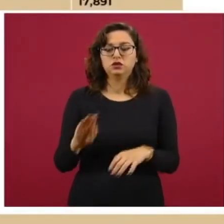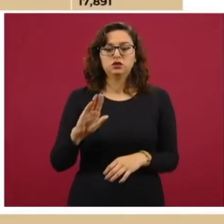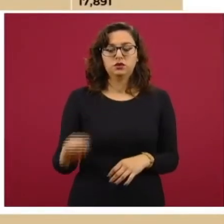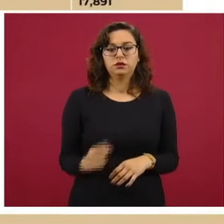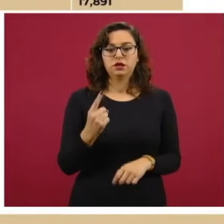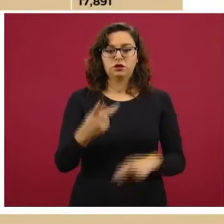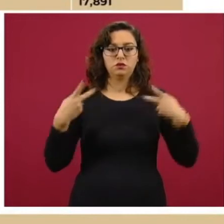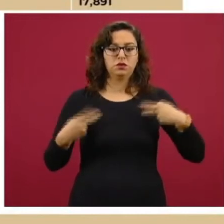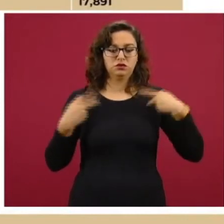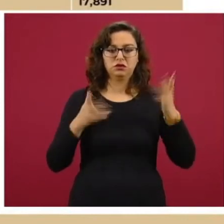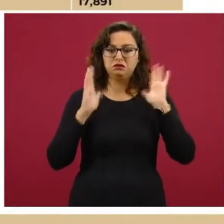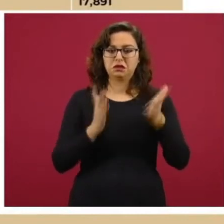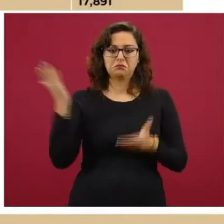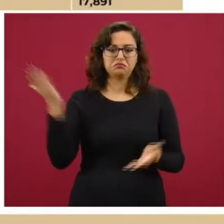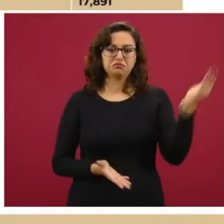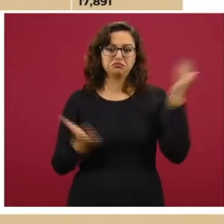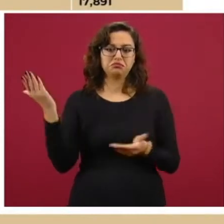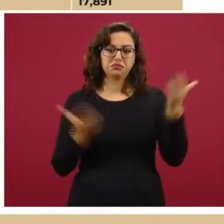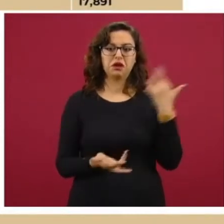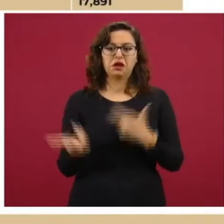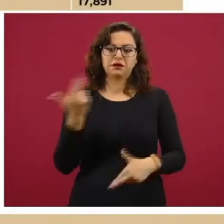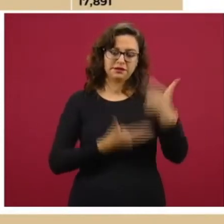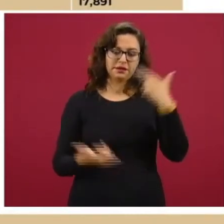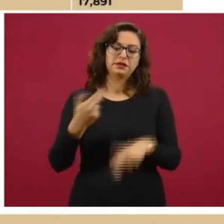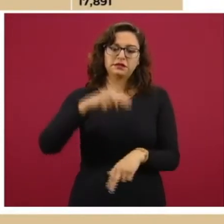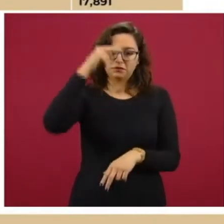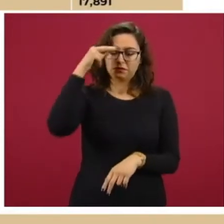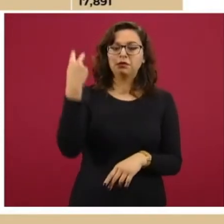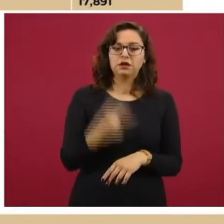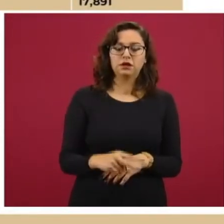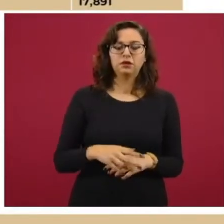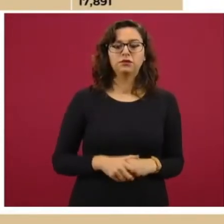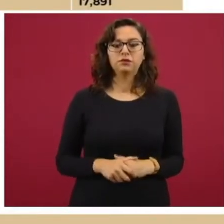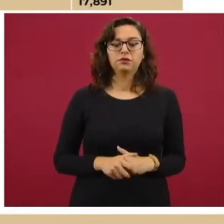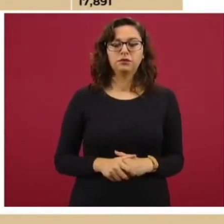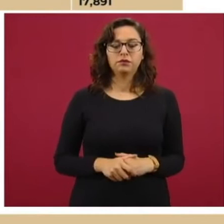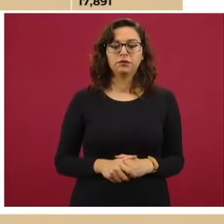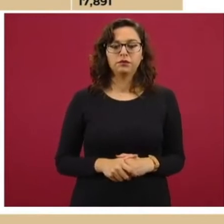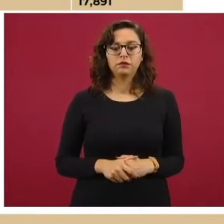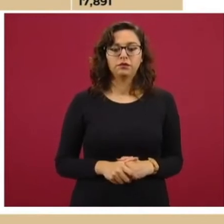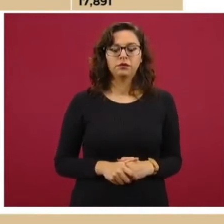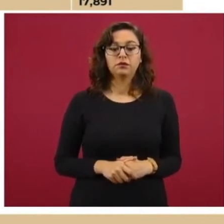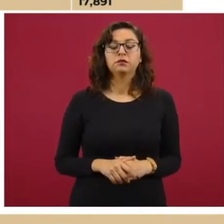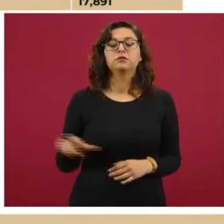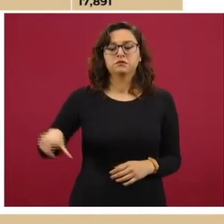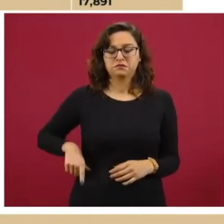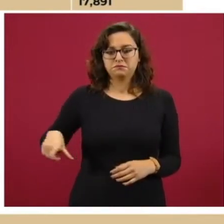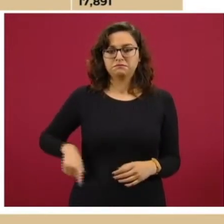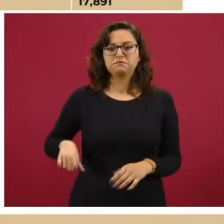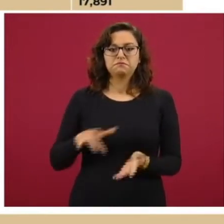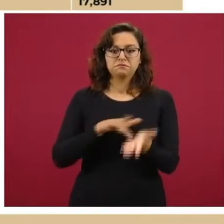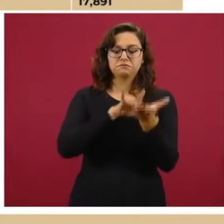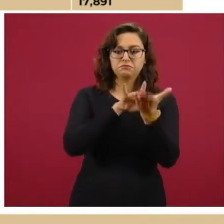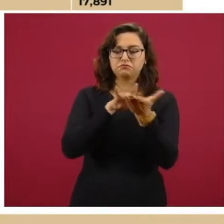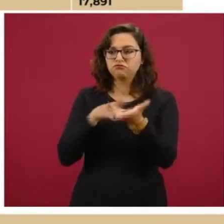repatriaciones, casi ya 18,000 connacionales, en los que ha intervenido el Gobierno de México con apoyo